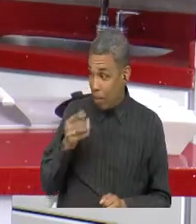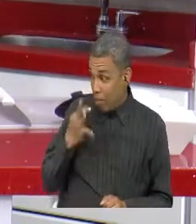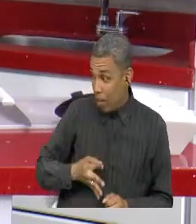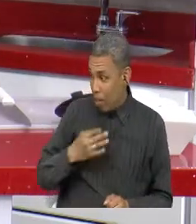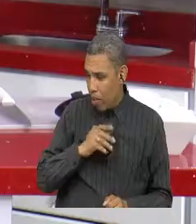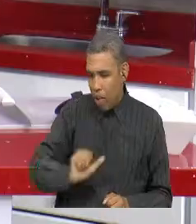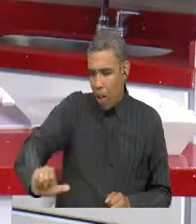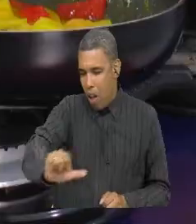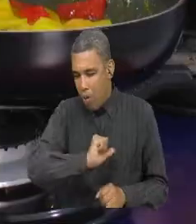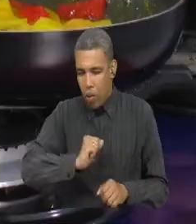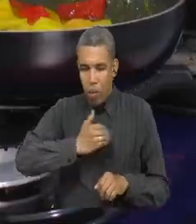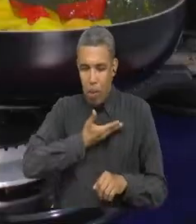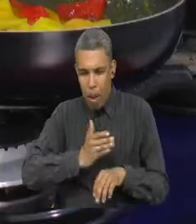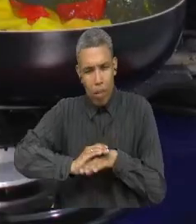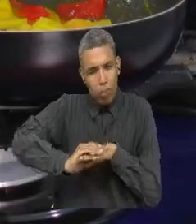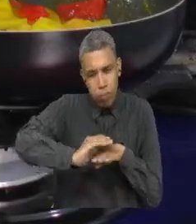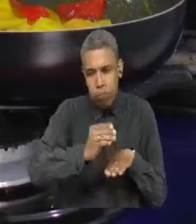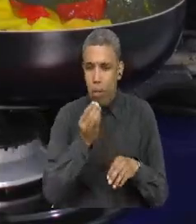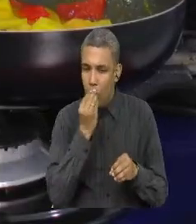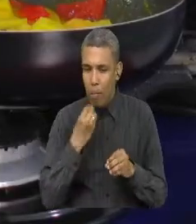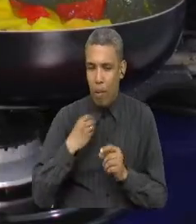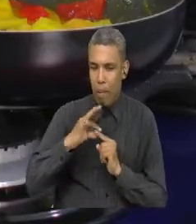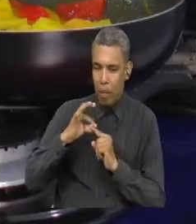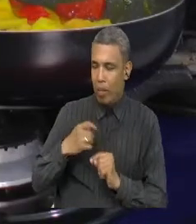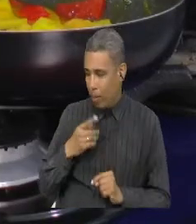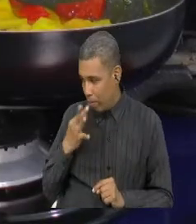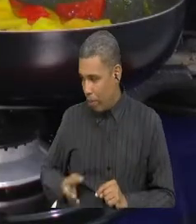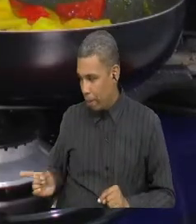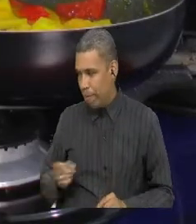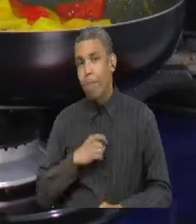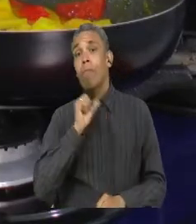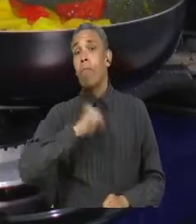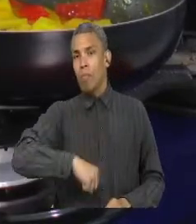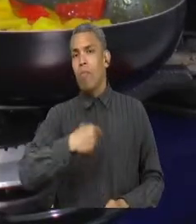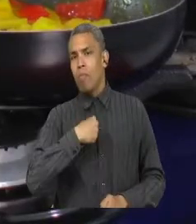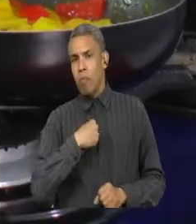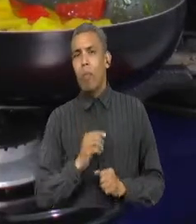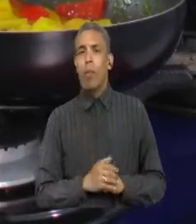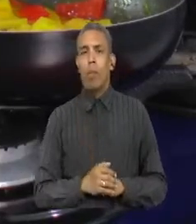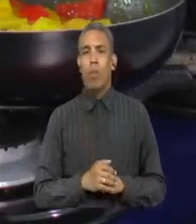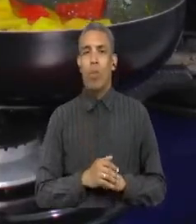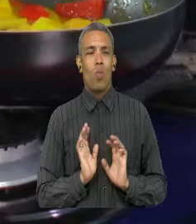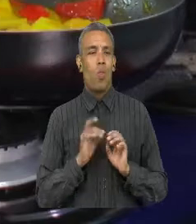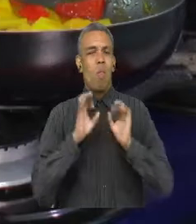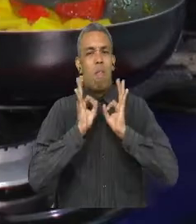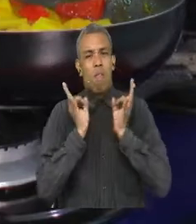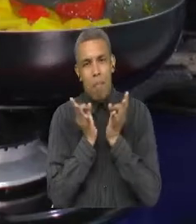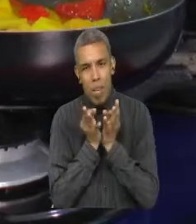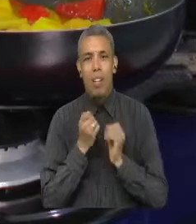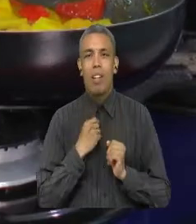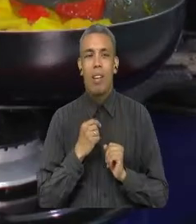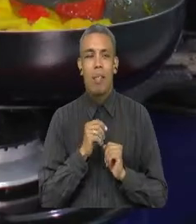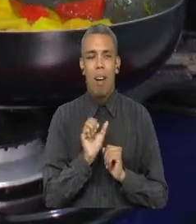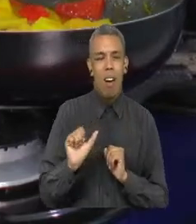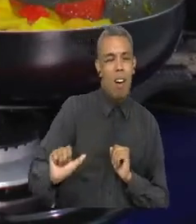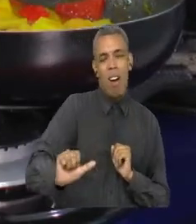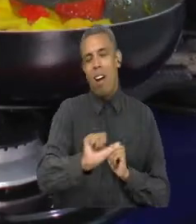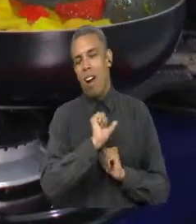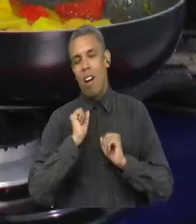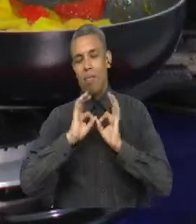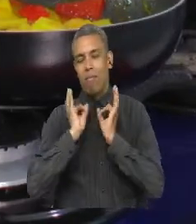muy bendecido y tengo 3 hermanas, 4 hermanas. Y pues tuve una gran madre y he tenido